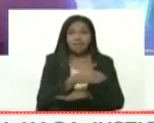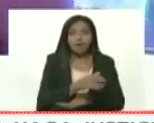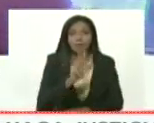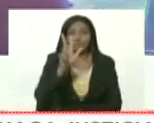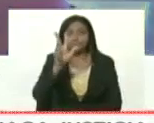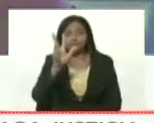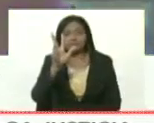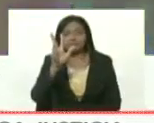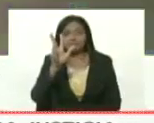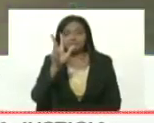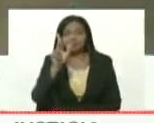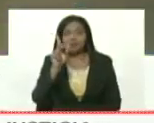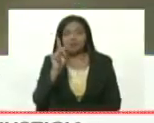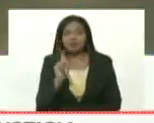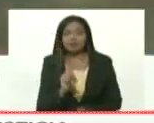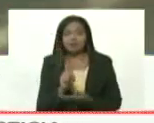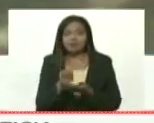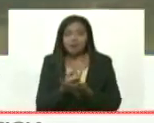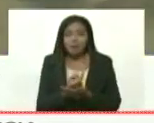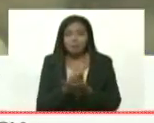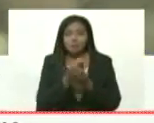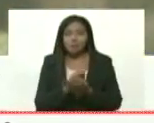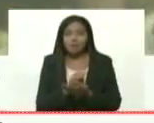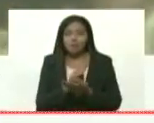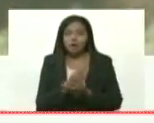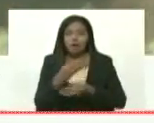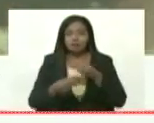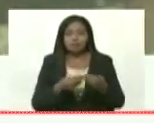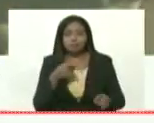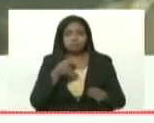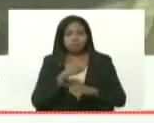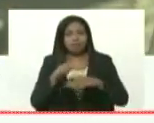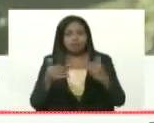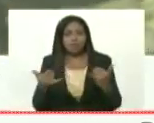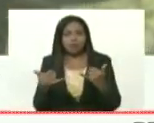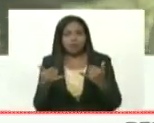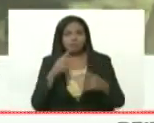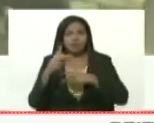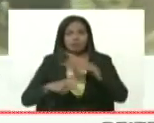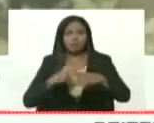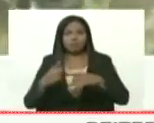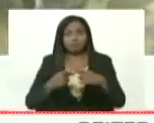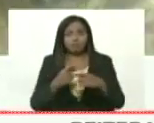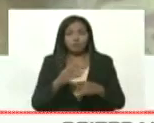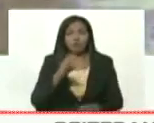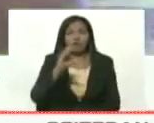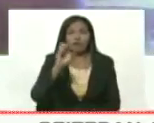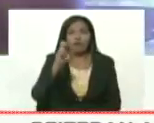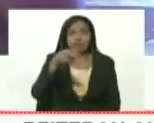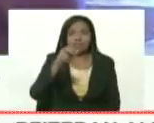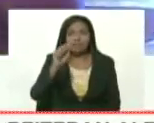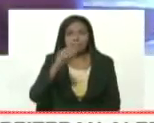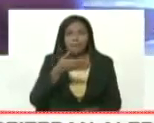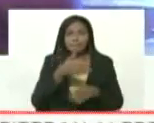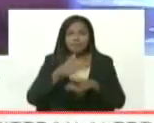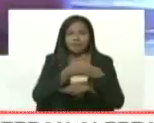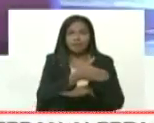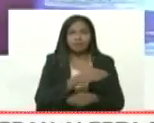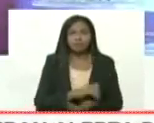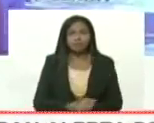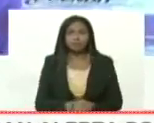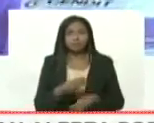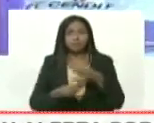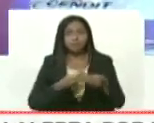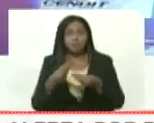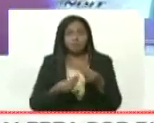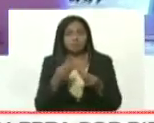gramos de la hipófisis, que es para la inducción de la reproducción de cachamas y copoderas. ¿Cómo se aplica esto? Sí. ¿Y cómo